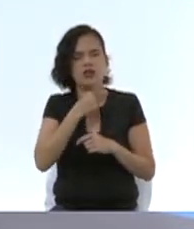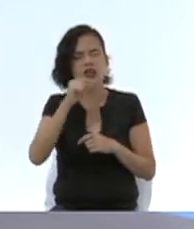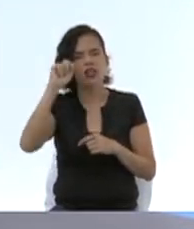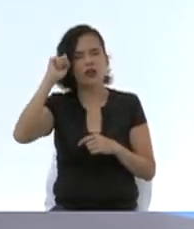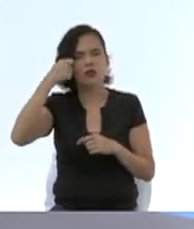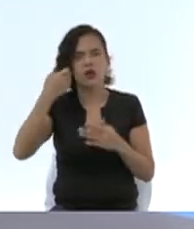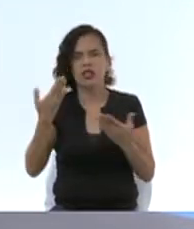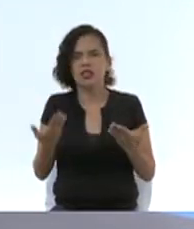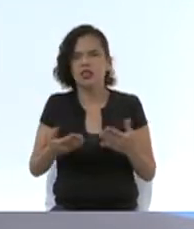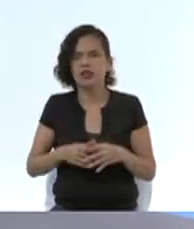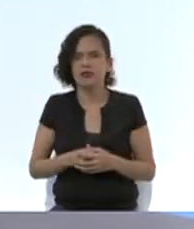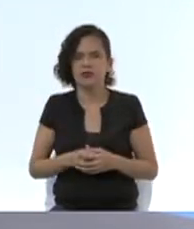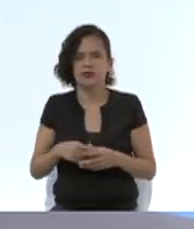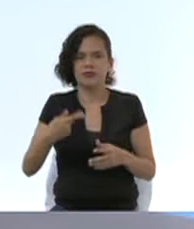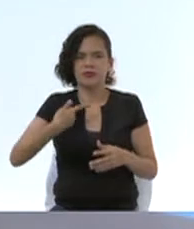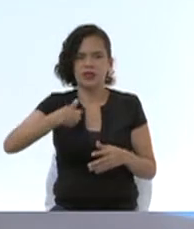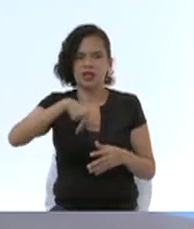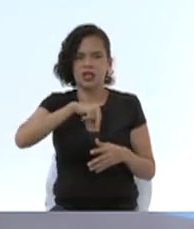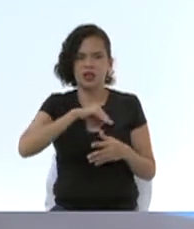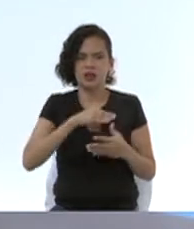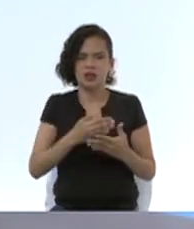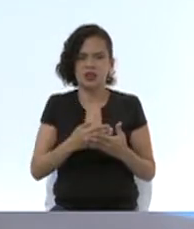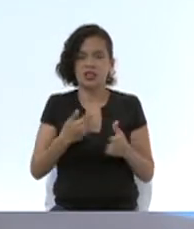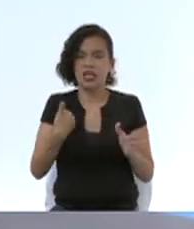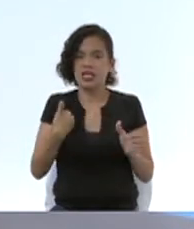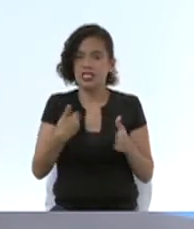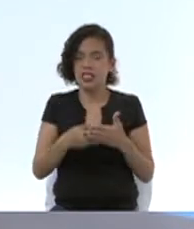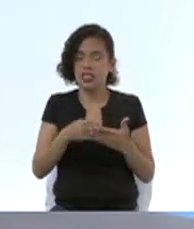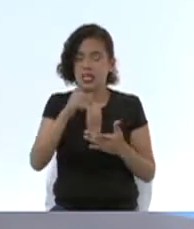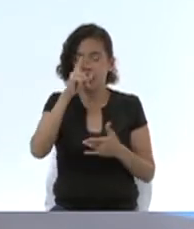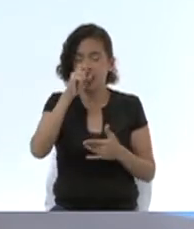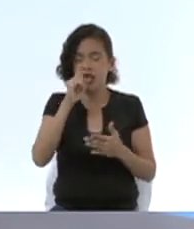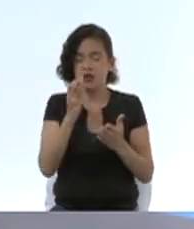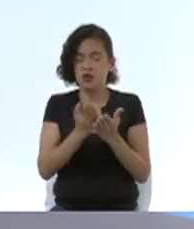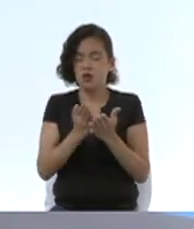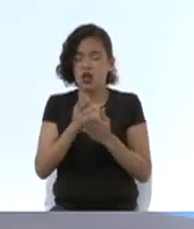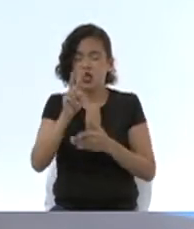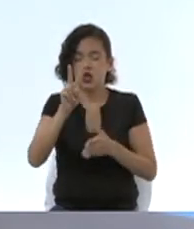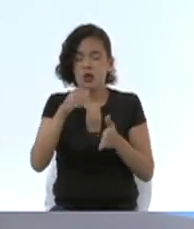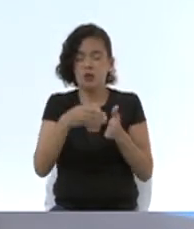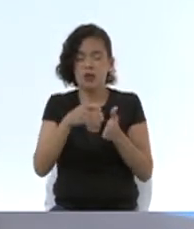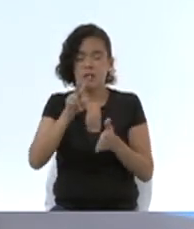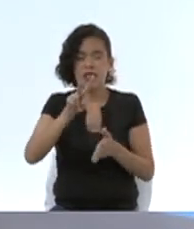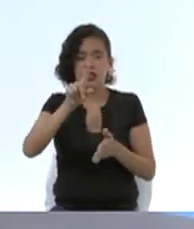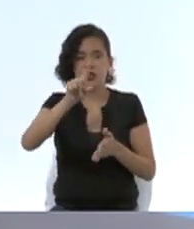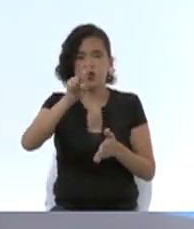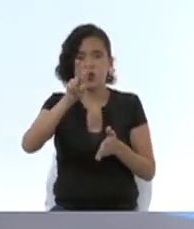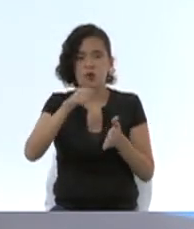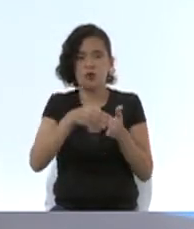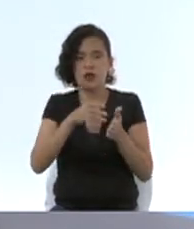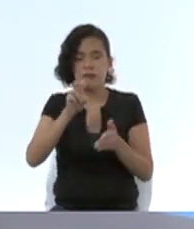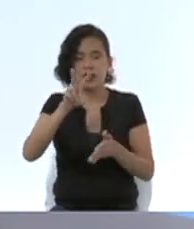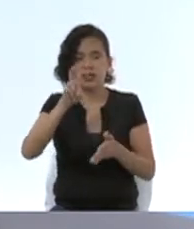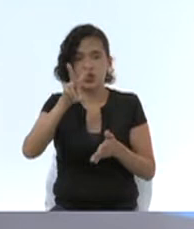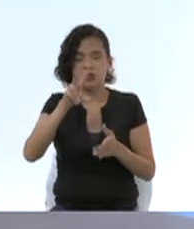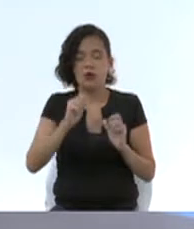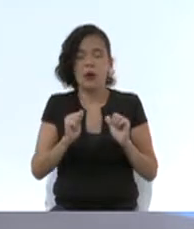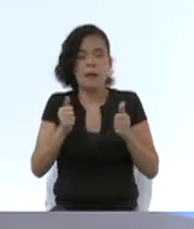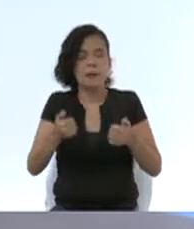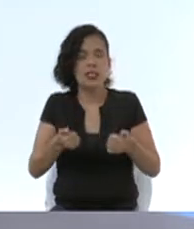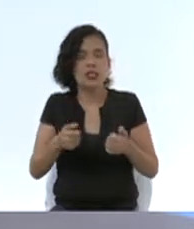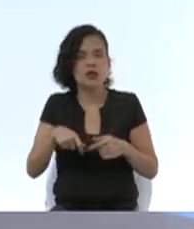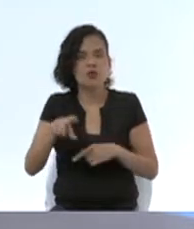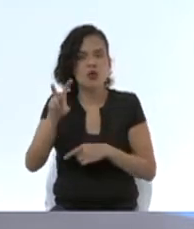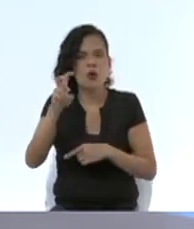Recuerden que en nuestro, este es el cierre del año escolar 2021-2022, pero va a empezar un nuevo año